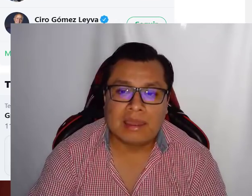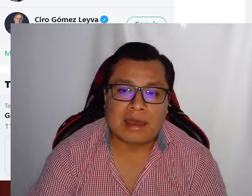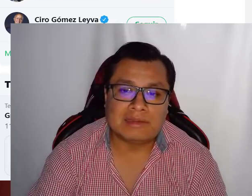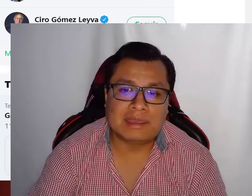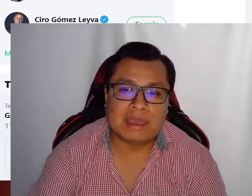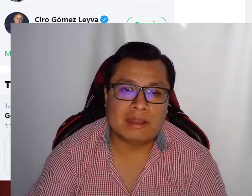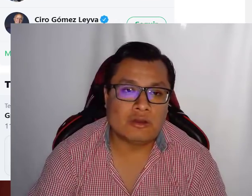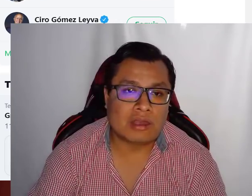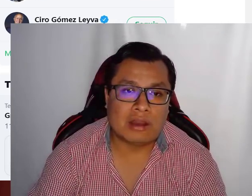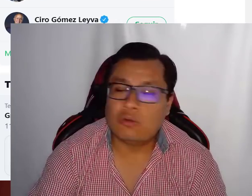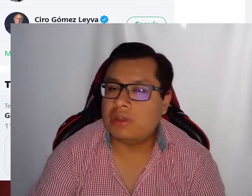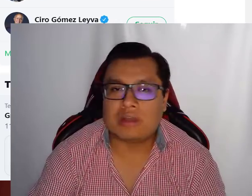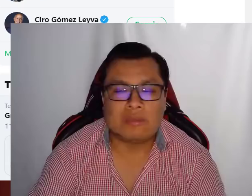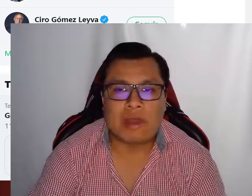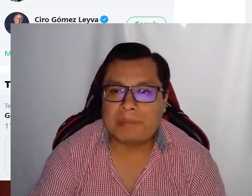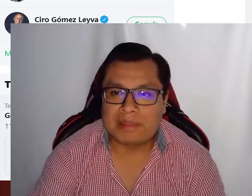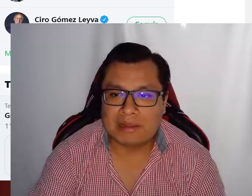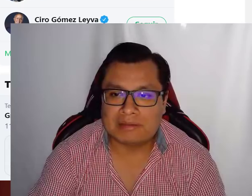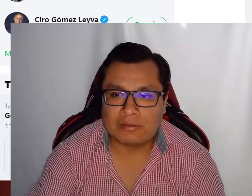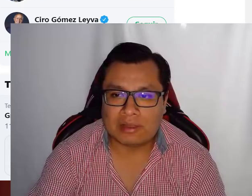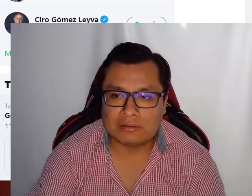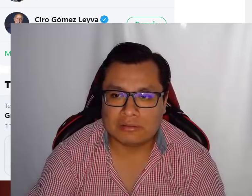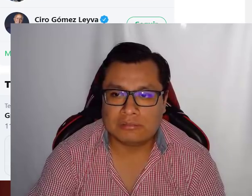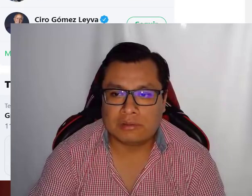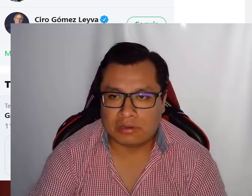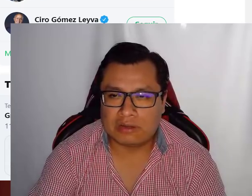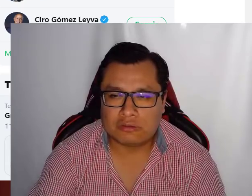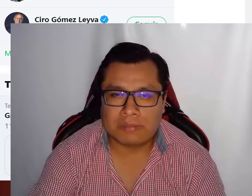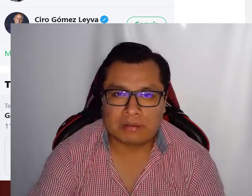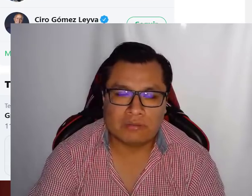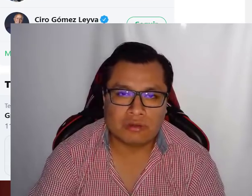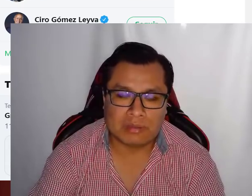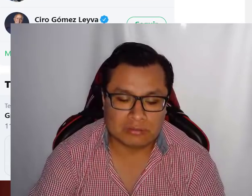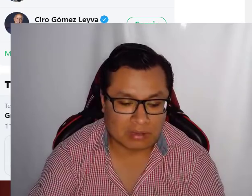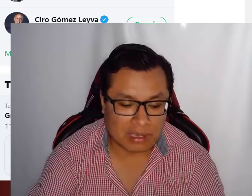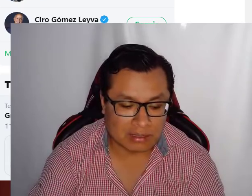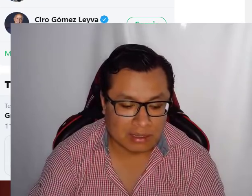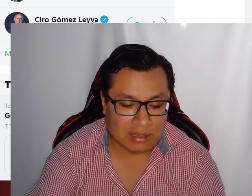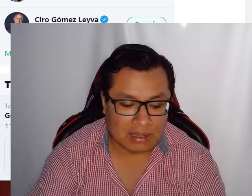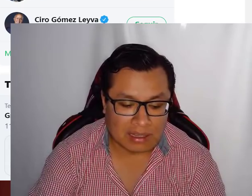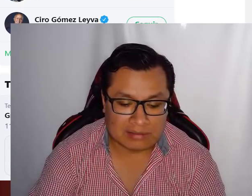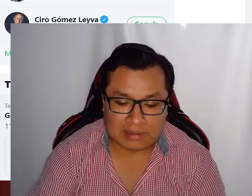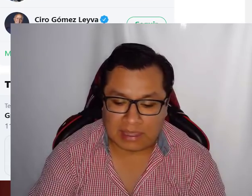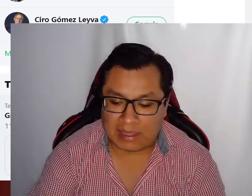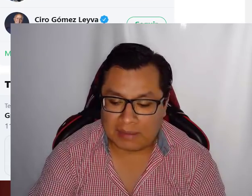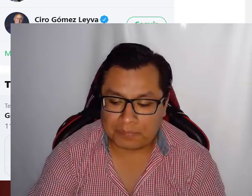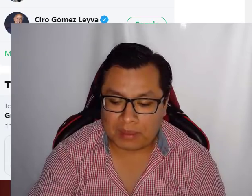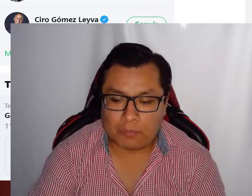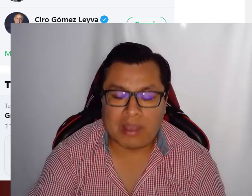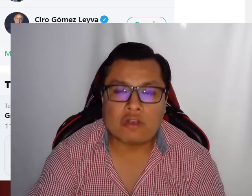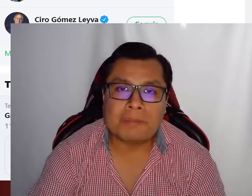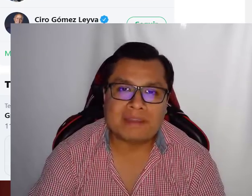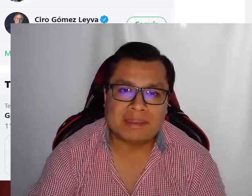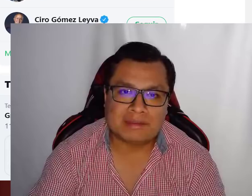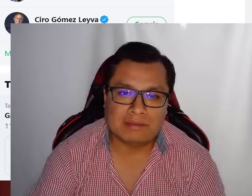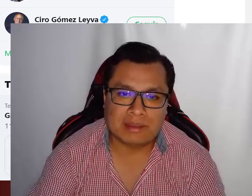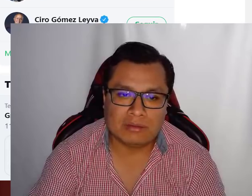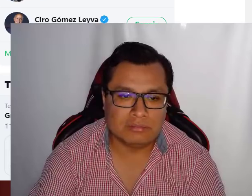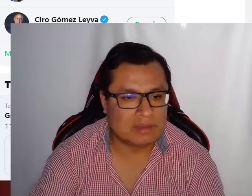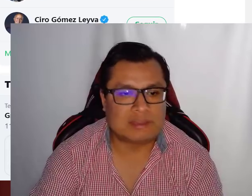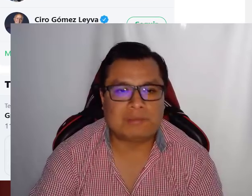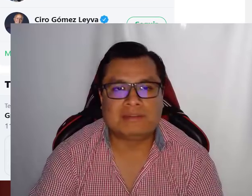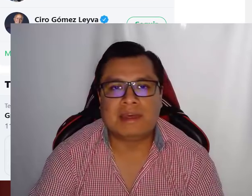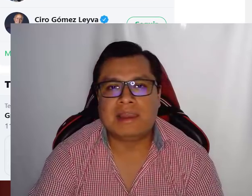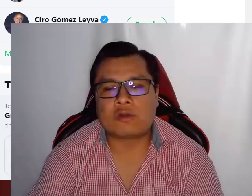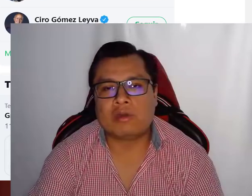pagar. Así que lo único que les voy a pedir en esta ocasión, ahorita les comparto la información que hay, es que puedan compartir este